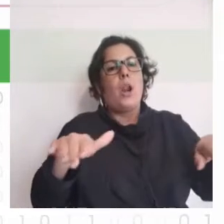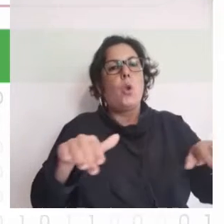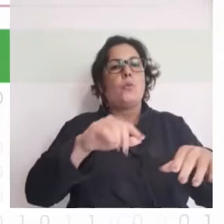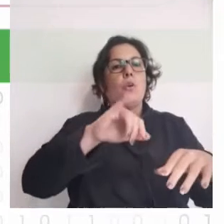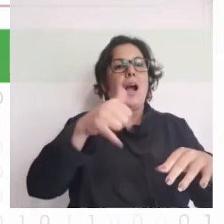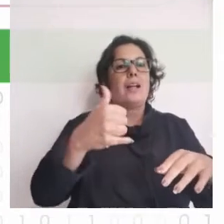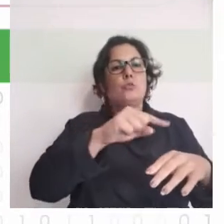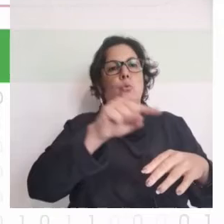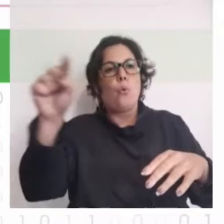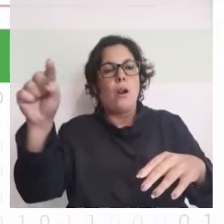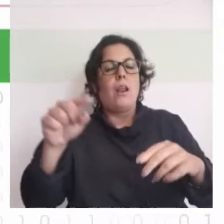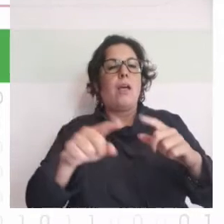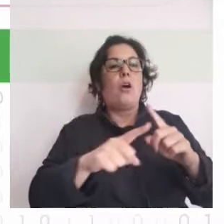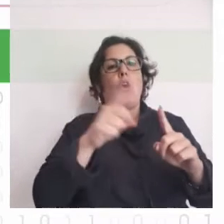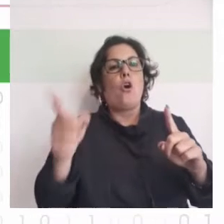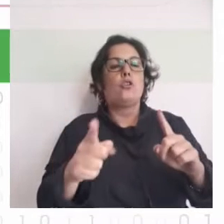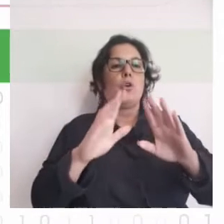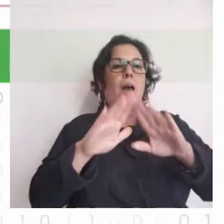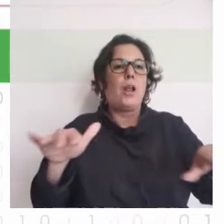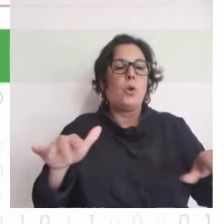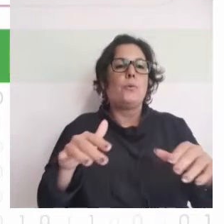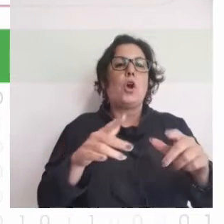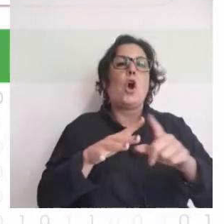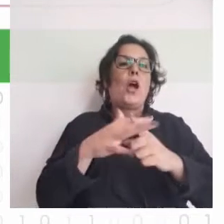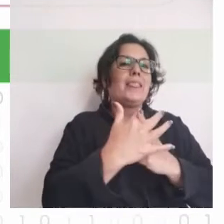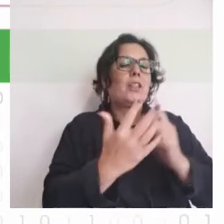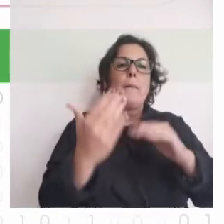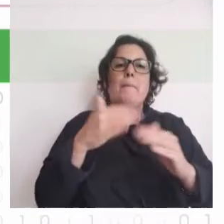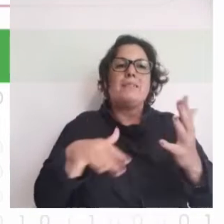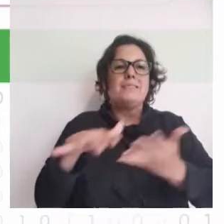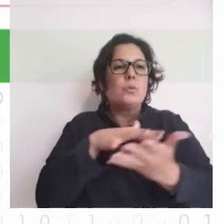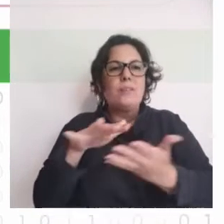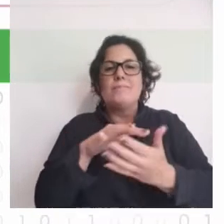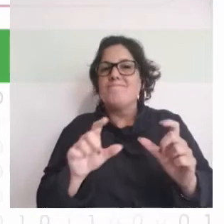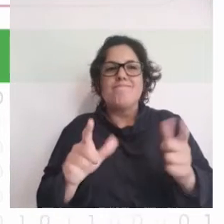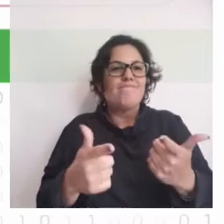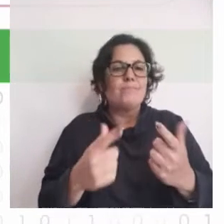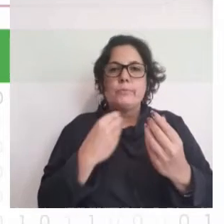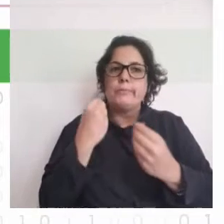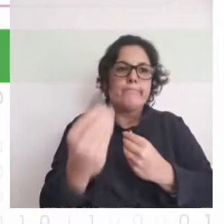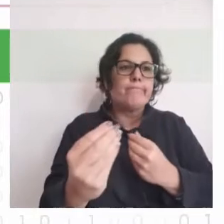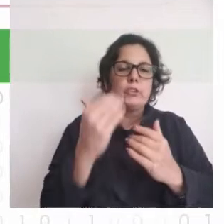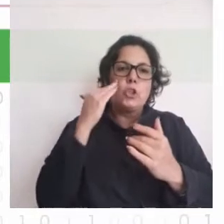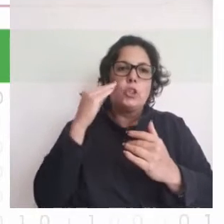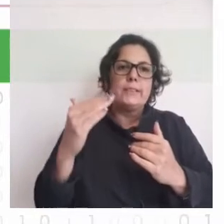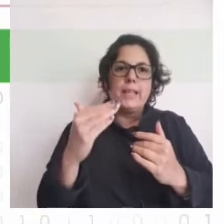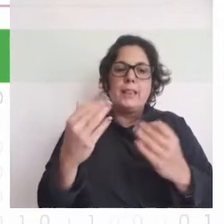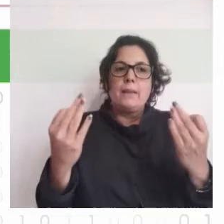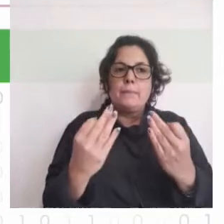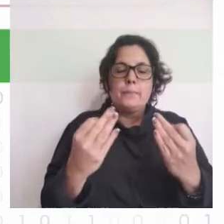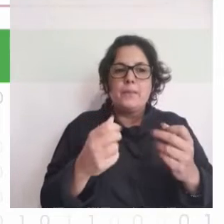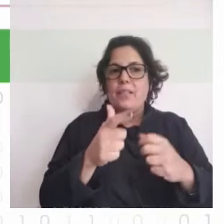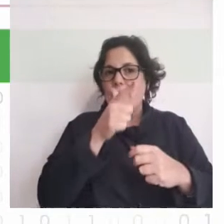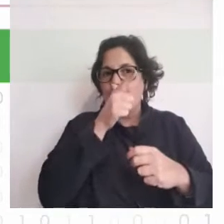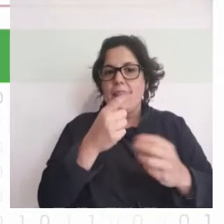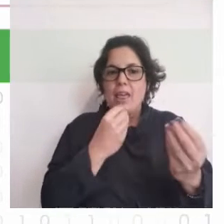el restante de alumnos que, digamos, de los contextos más críticos que no tuvieron esta asignación digamos, directa.